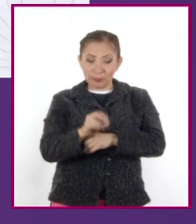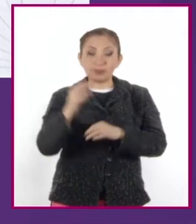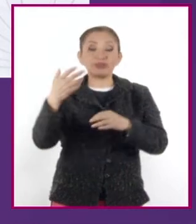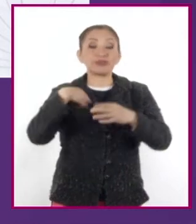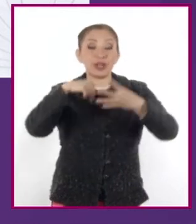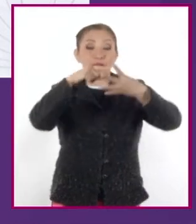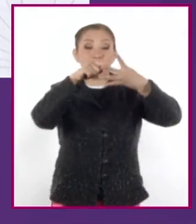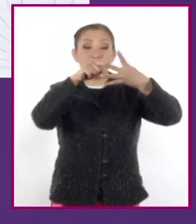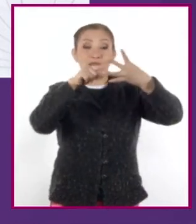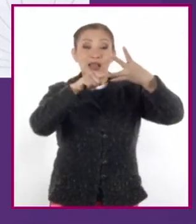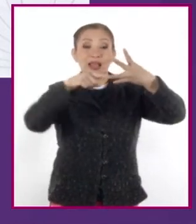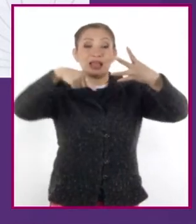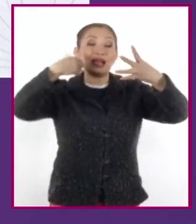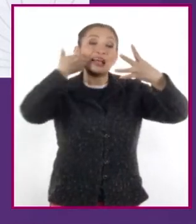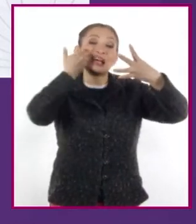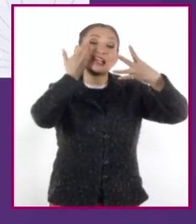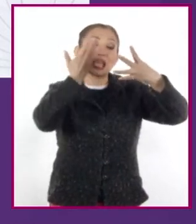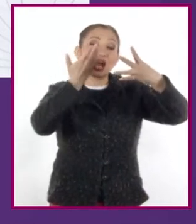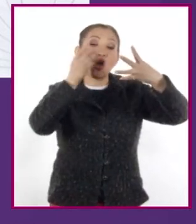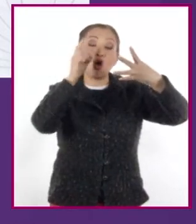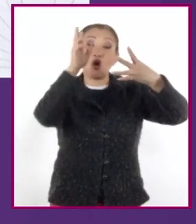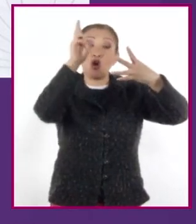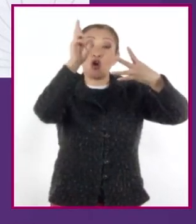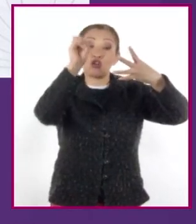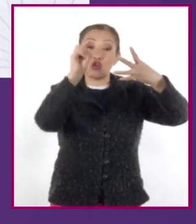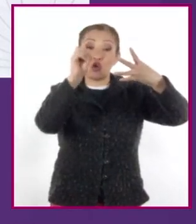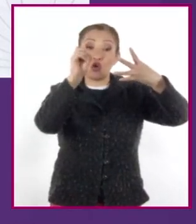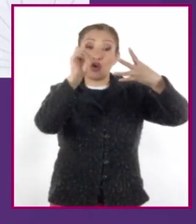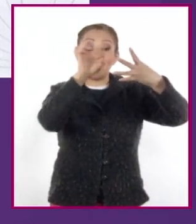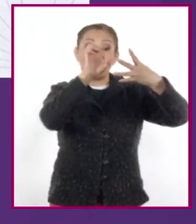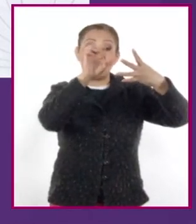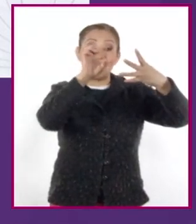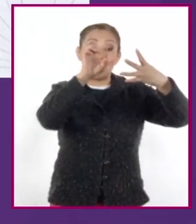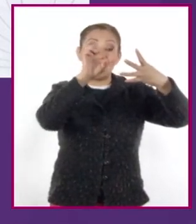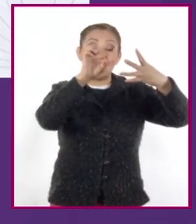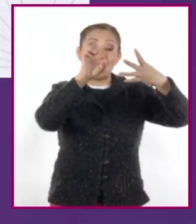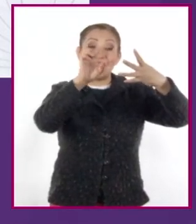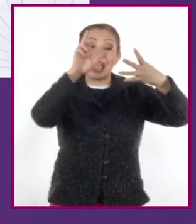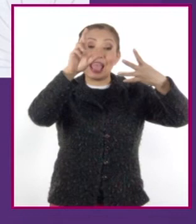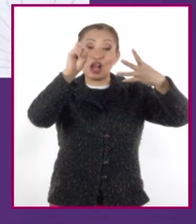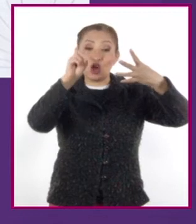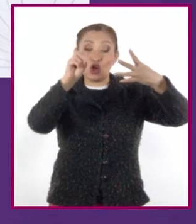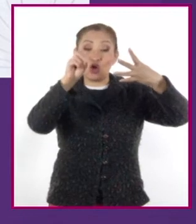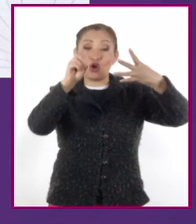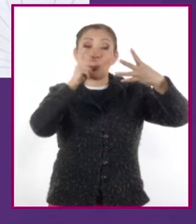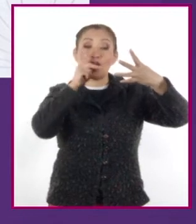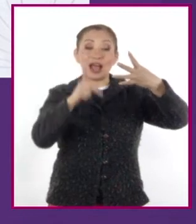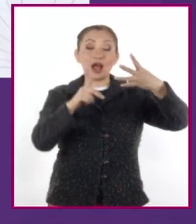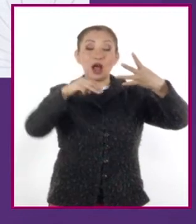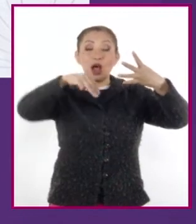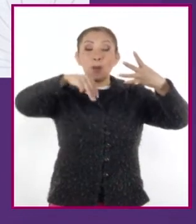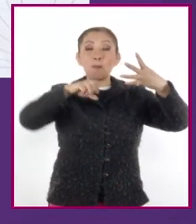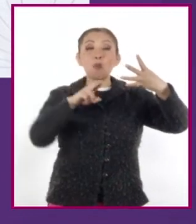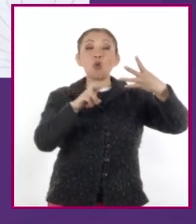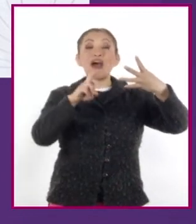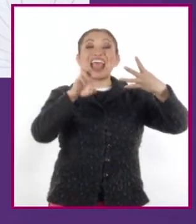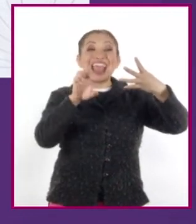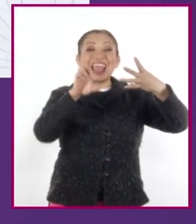Mientras que la palabra quiero presenta la misma terminación y sonido con la palabra